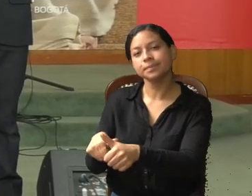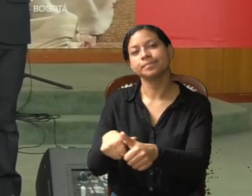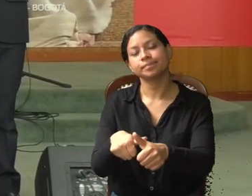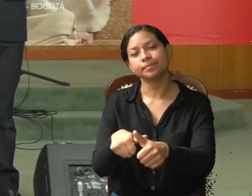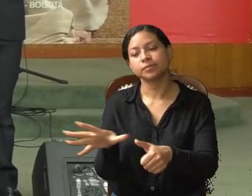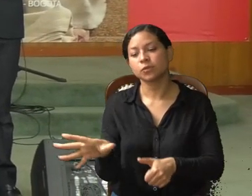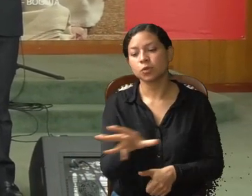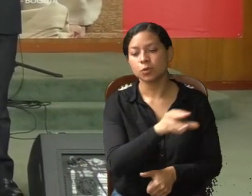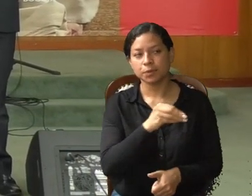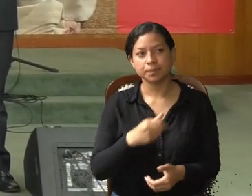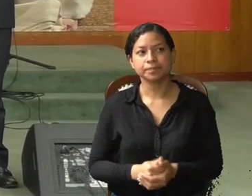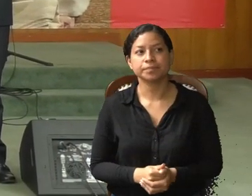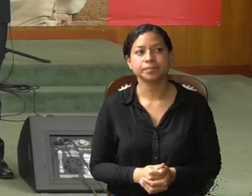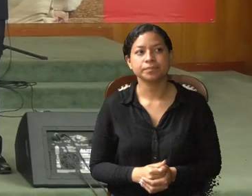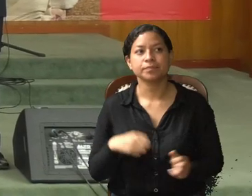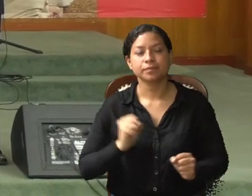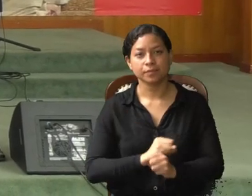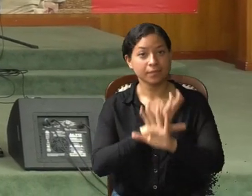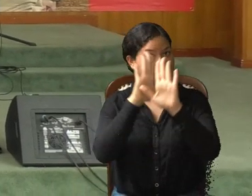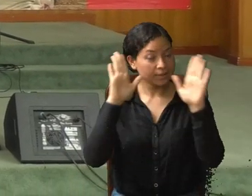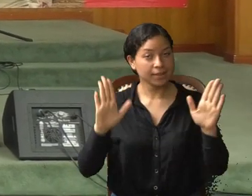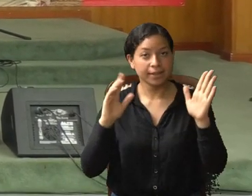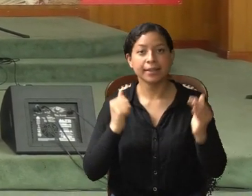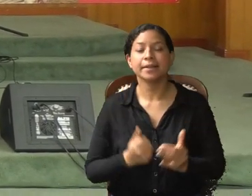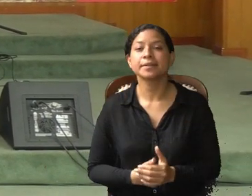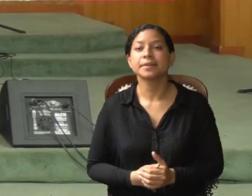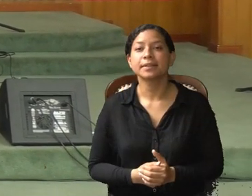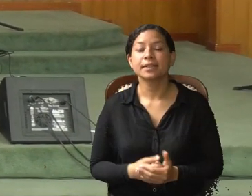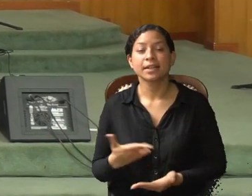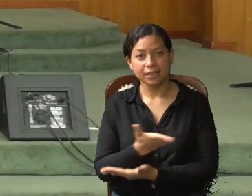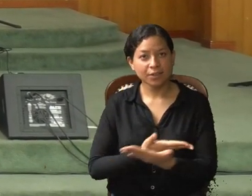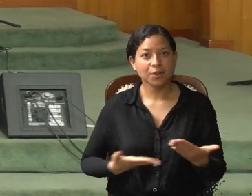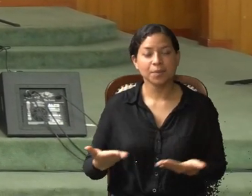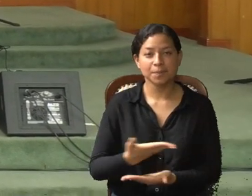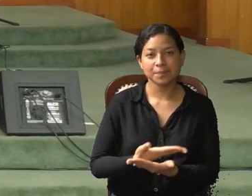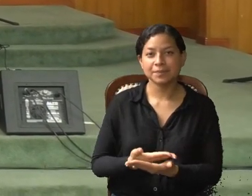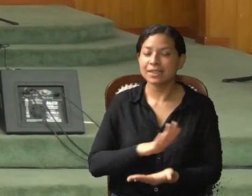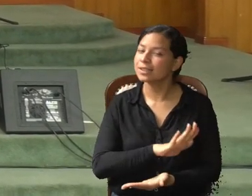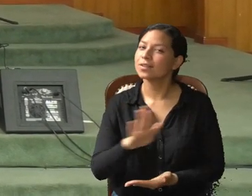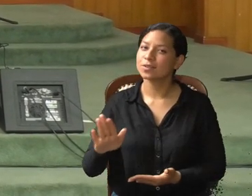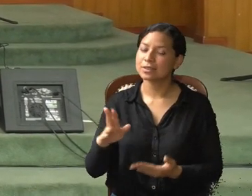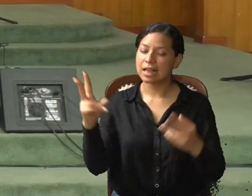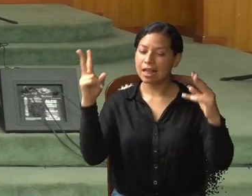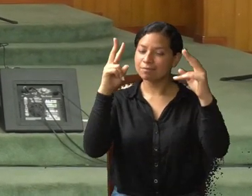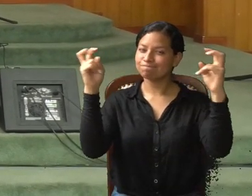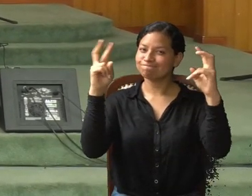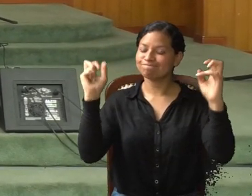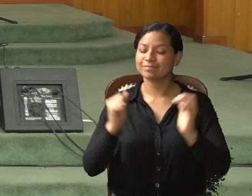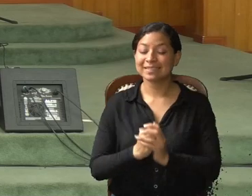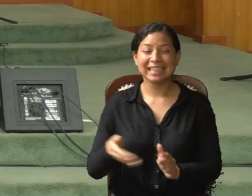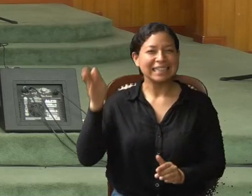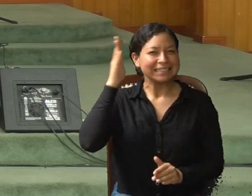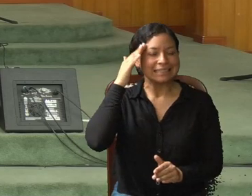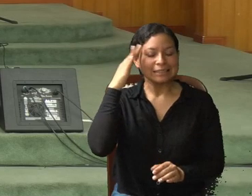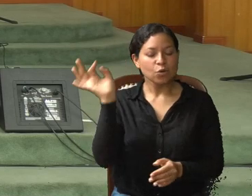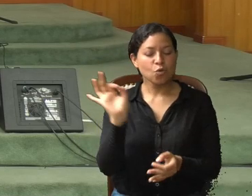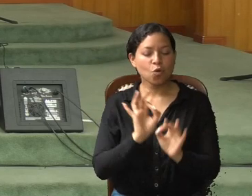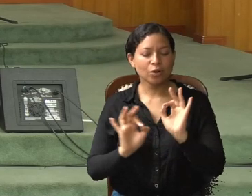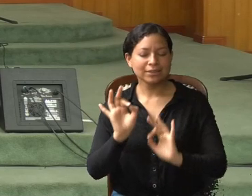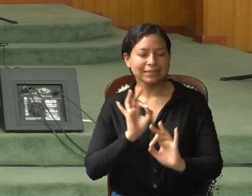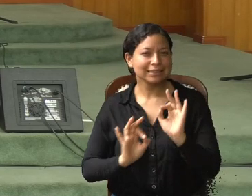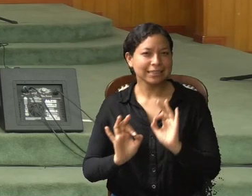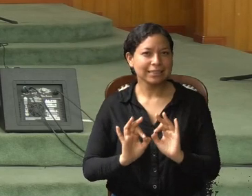En esa mañana quiero compartir con ustedes un tema. Venía preparando un tema específico,